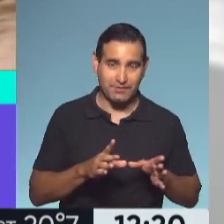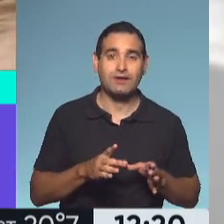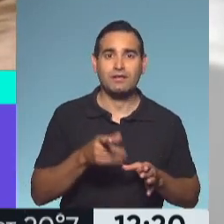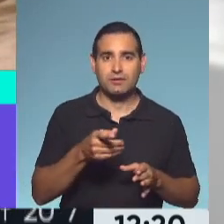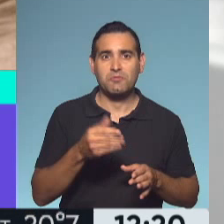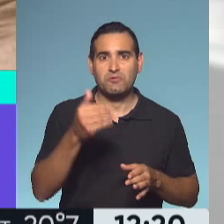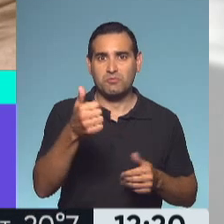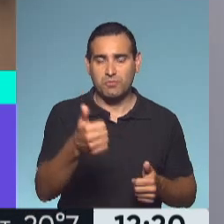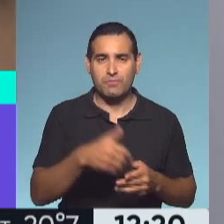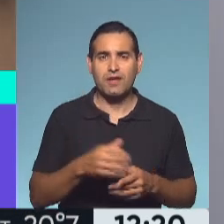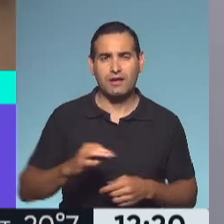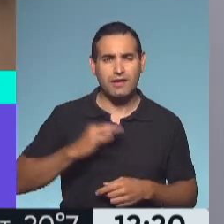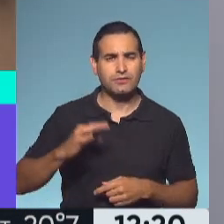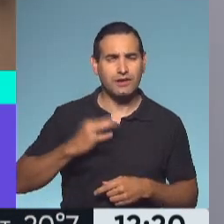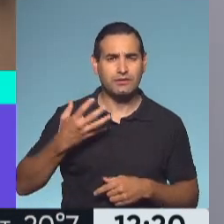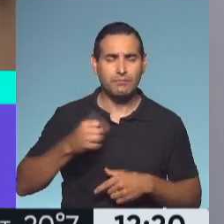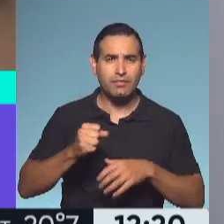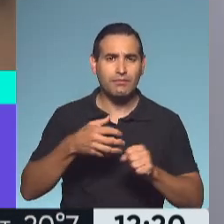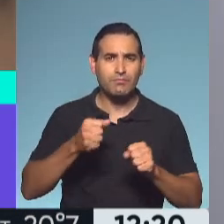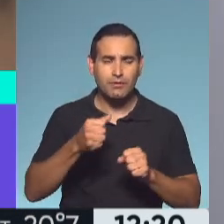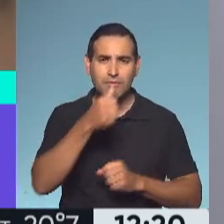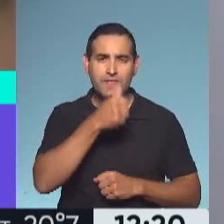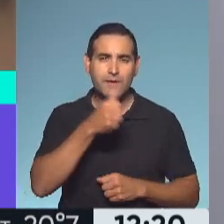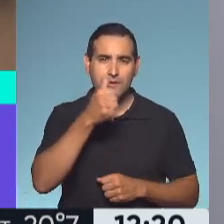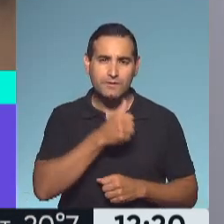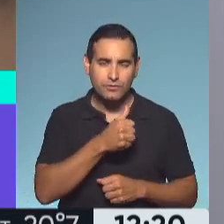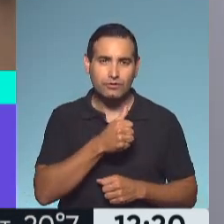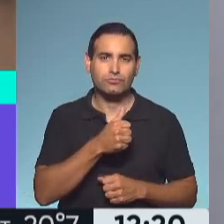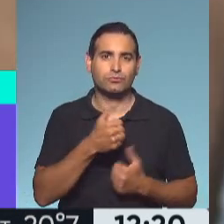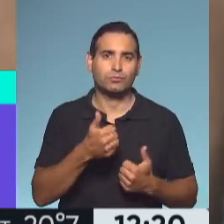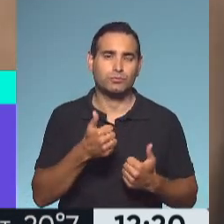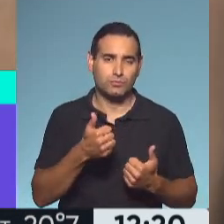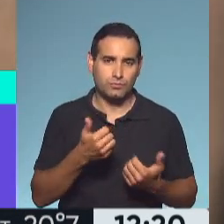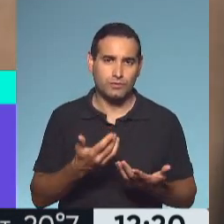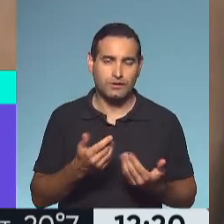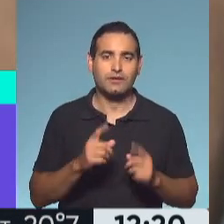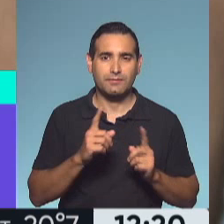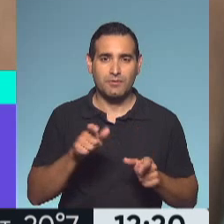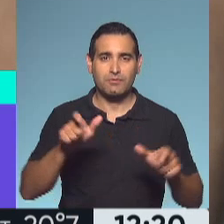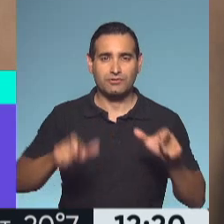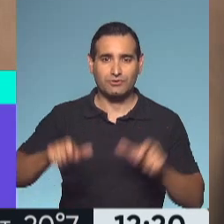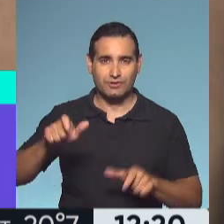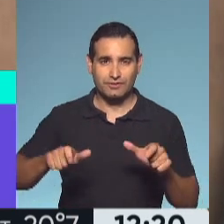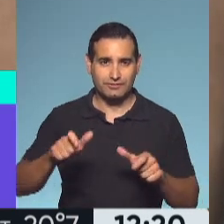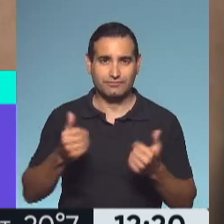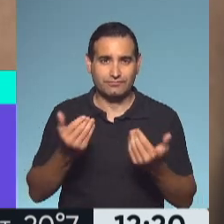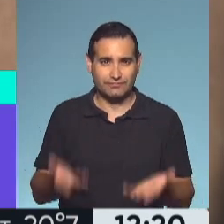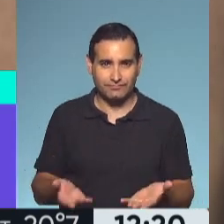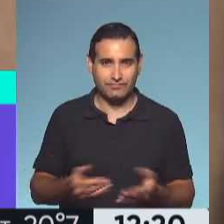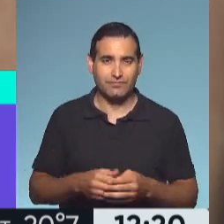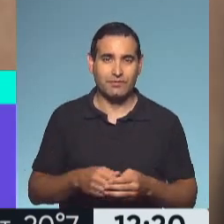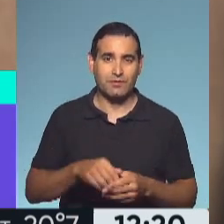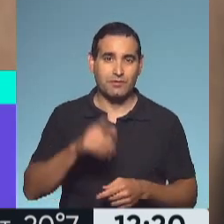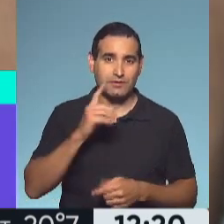pronóstico. A lo largo de los años se han descubierto ciertas drogas que han beneficiado también grupos de pacientes de tal vez más